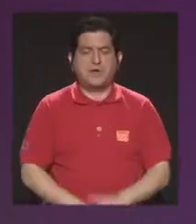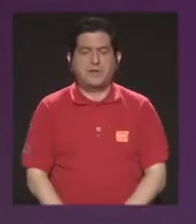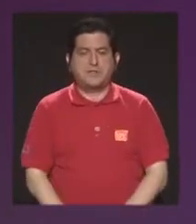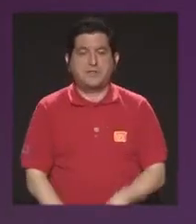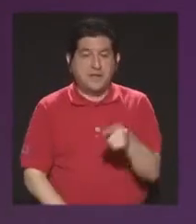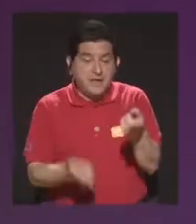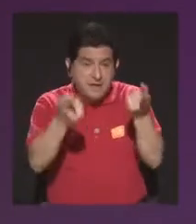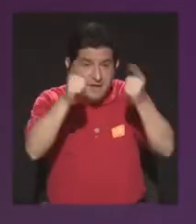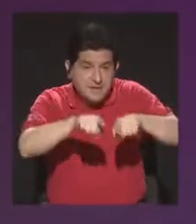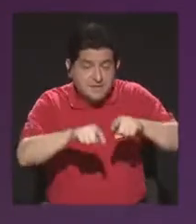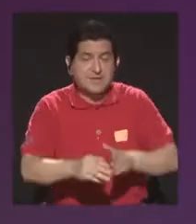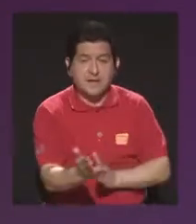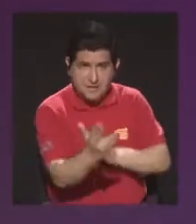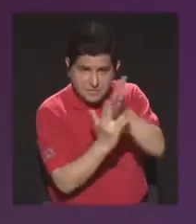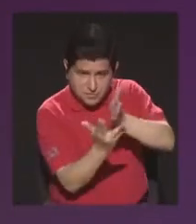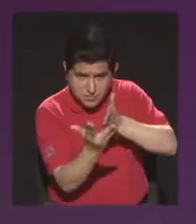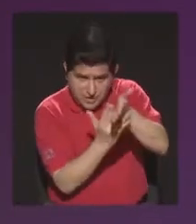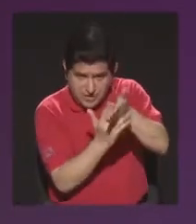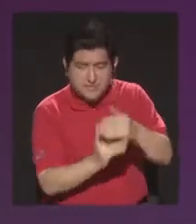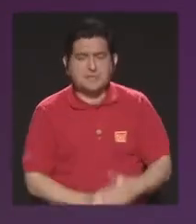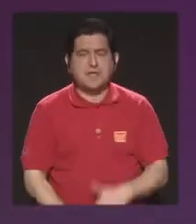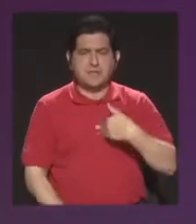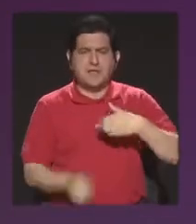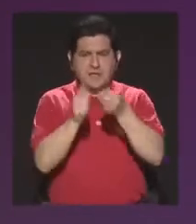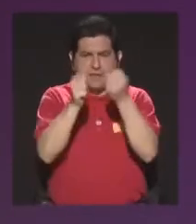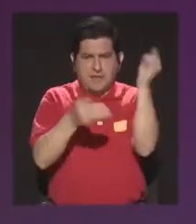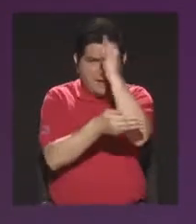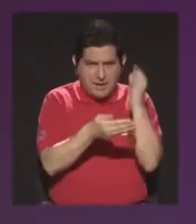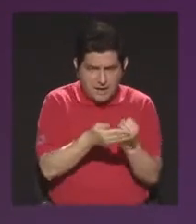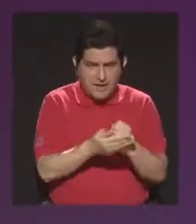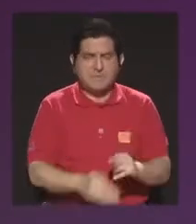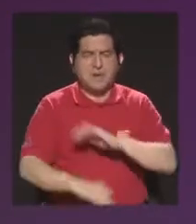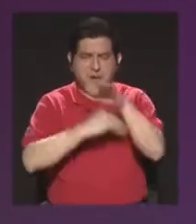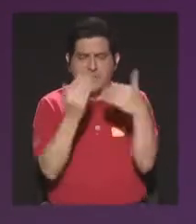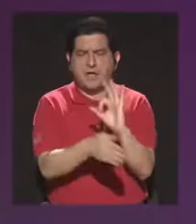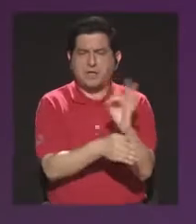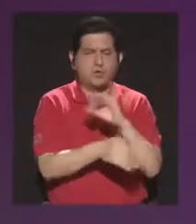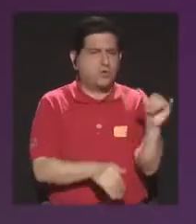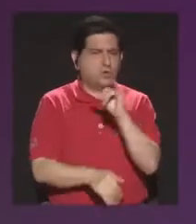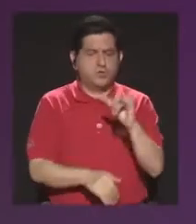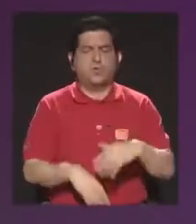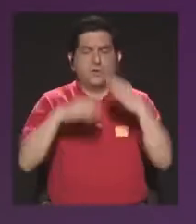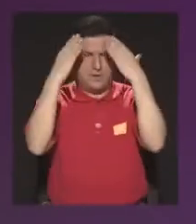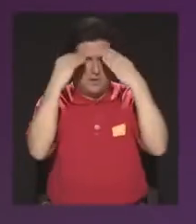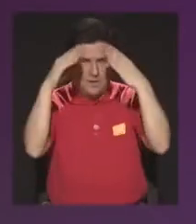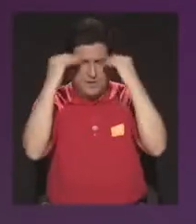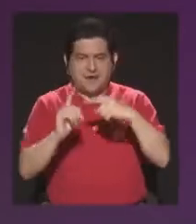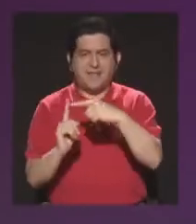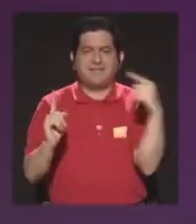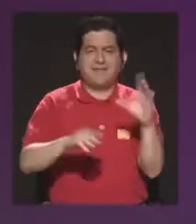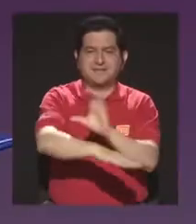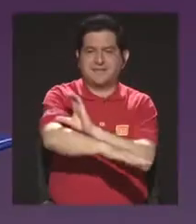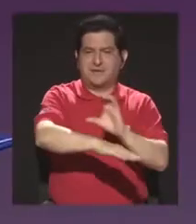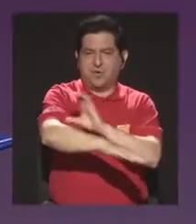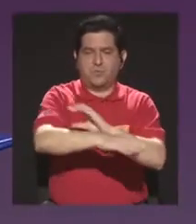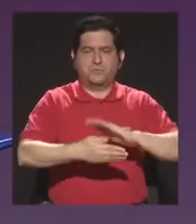Rica, ahí puedes entrar y también vas a tener el mapa de calor y todas las mismas opciones para poder hacer reporte desde una computadora. ¿Las personas menores de